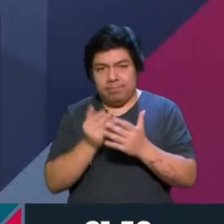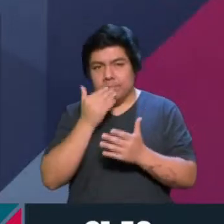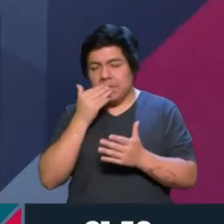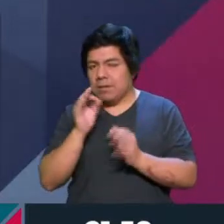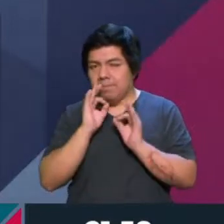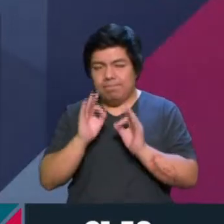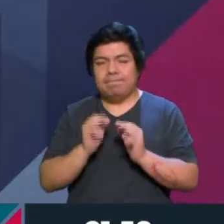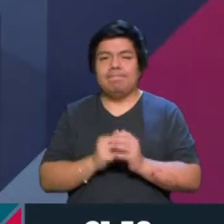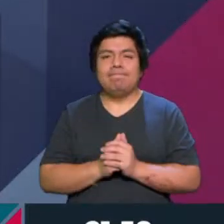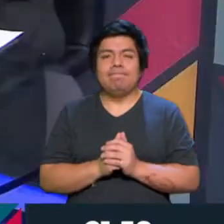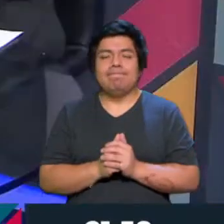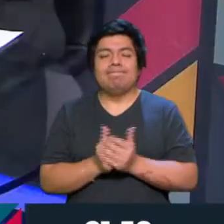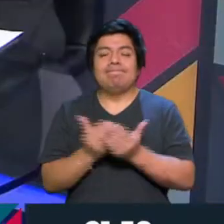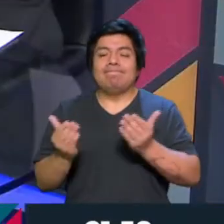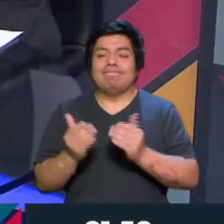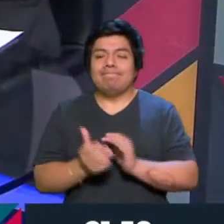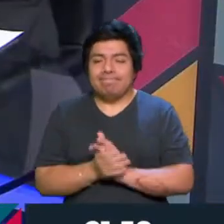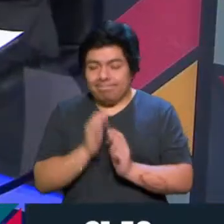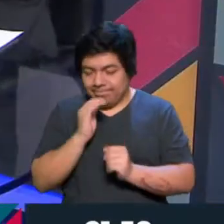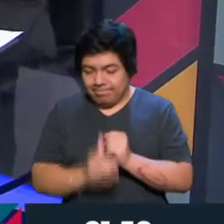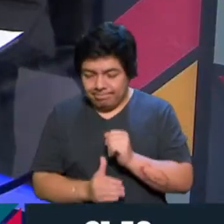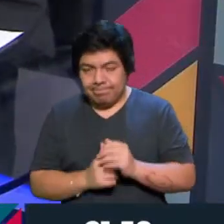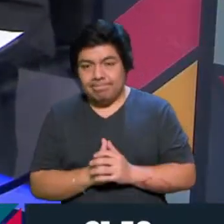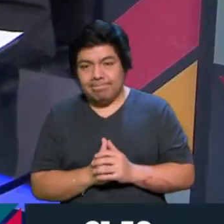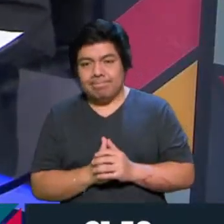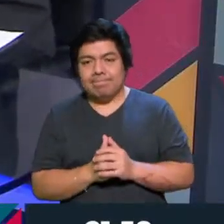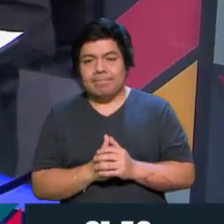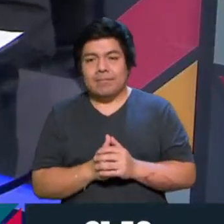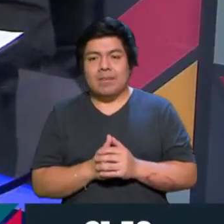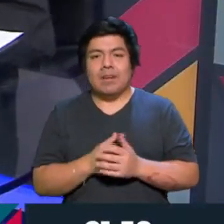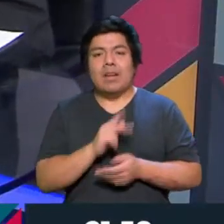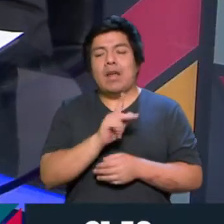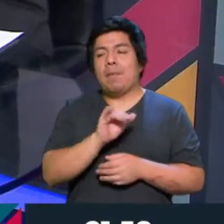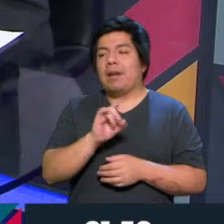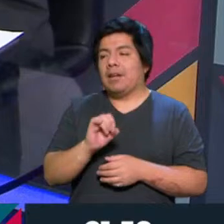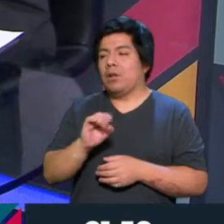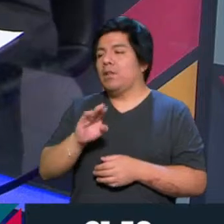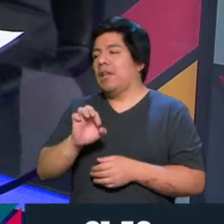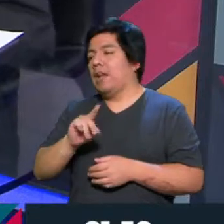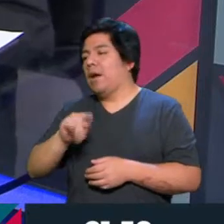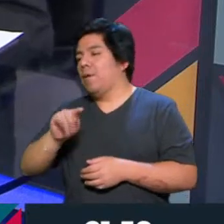pictórico impresionante. Perfecto, pues ahí lo dejamos con El Partido de la Muerte,